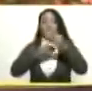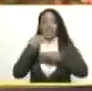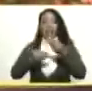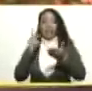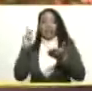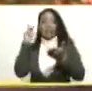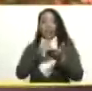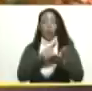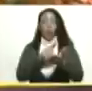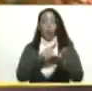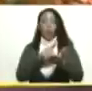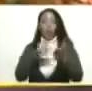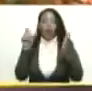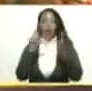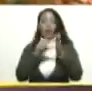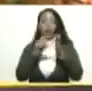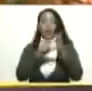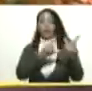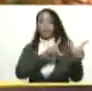que llegar, a donde llegó.